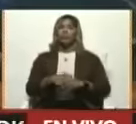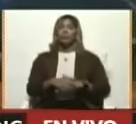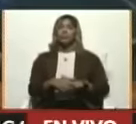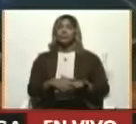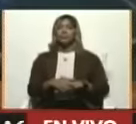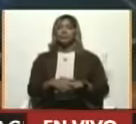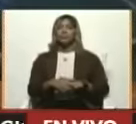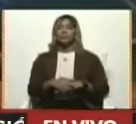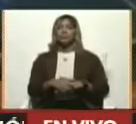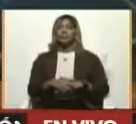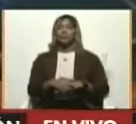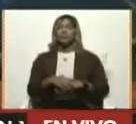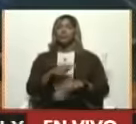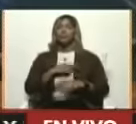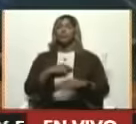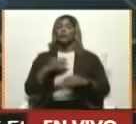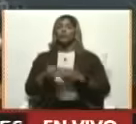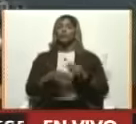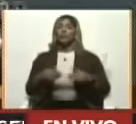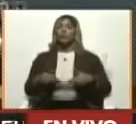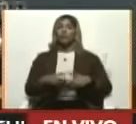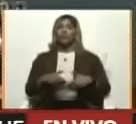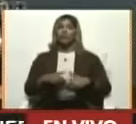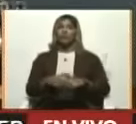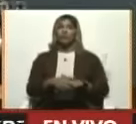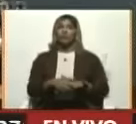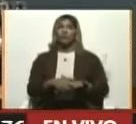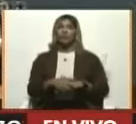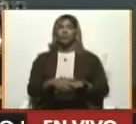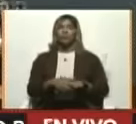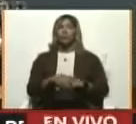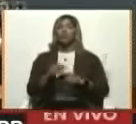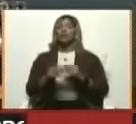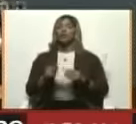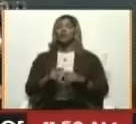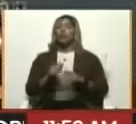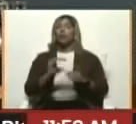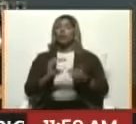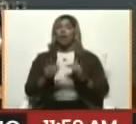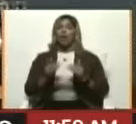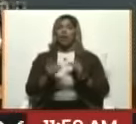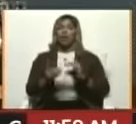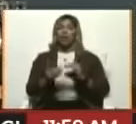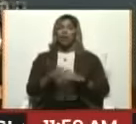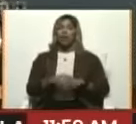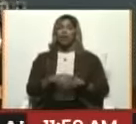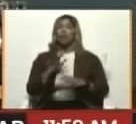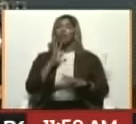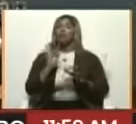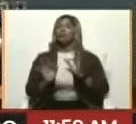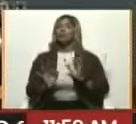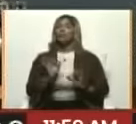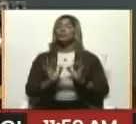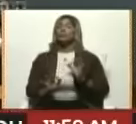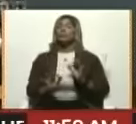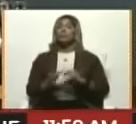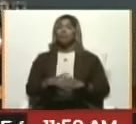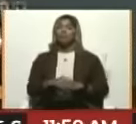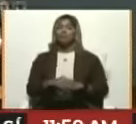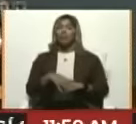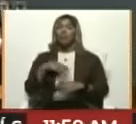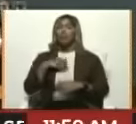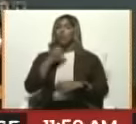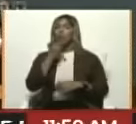República. Hemos hecho el esfuerzo de hacer de la ética, de la justicia, de la